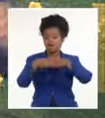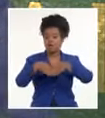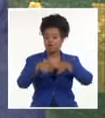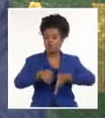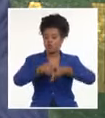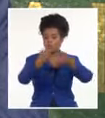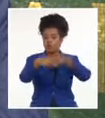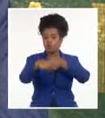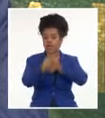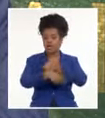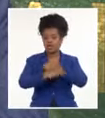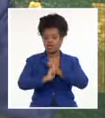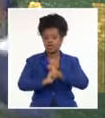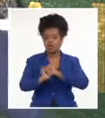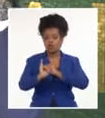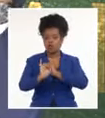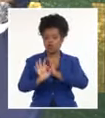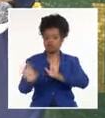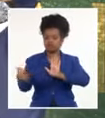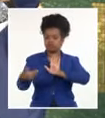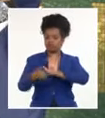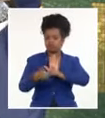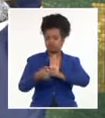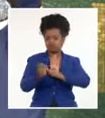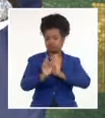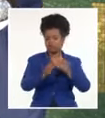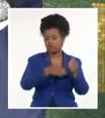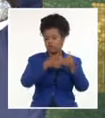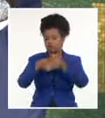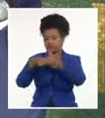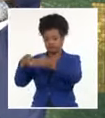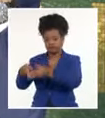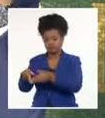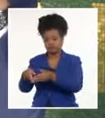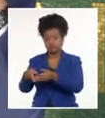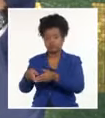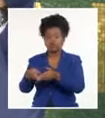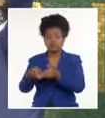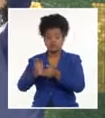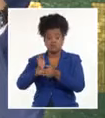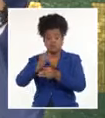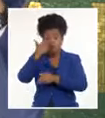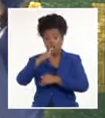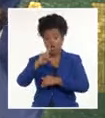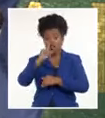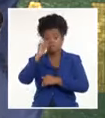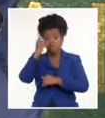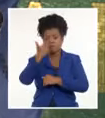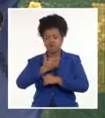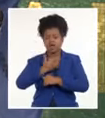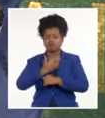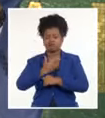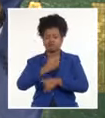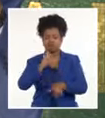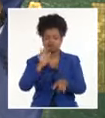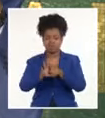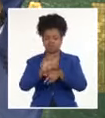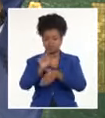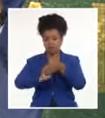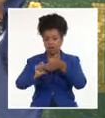suyos, el ALBA construyó y puso en efecto un fondo humanitario para